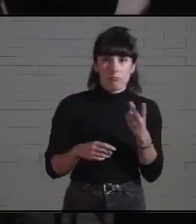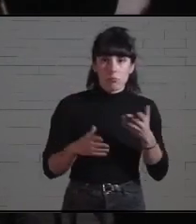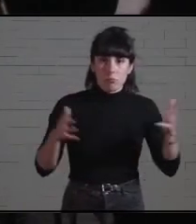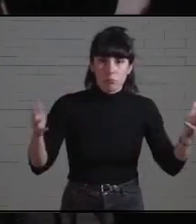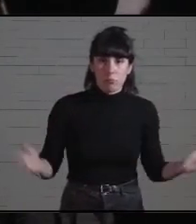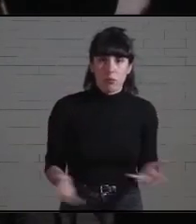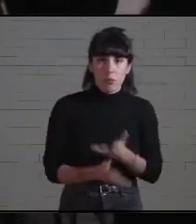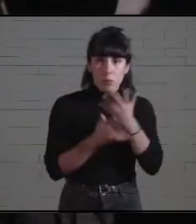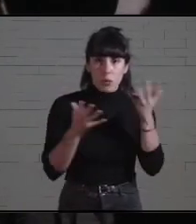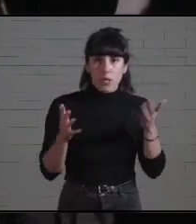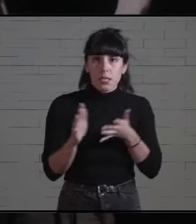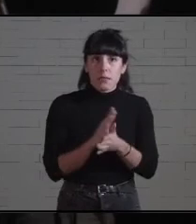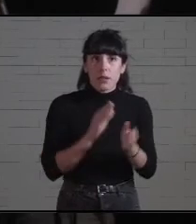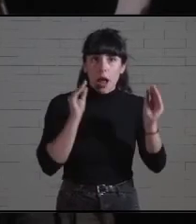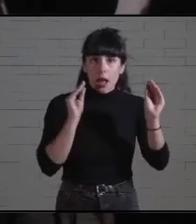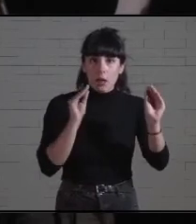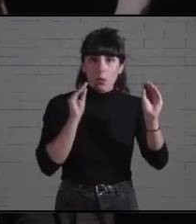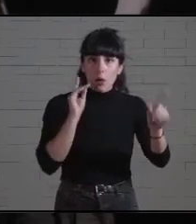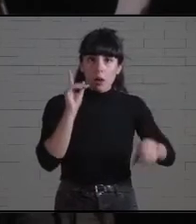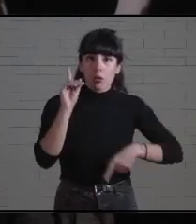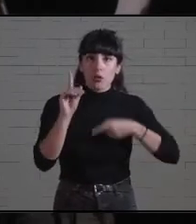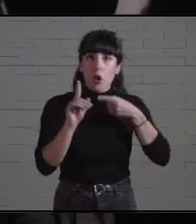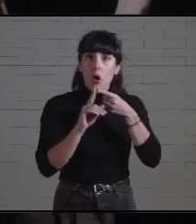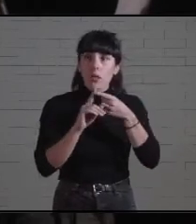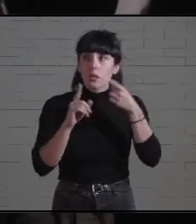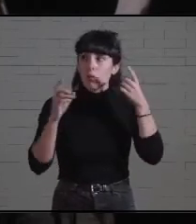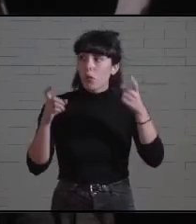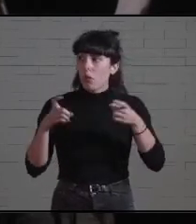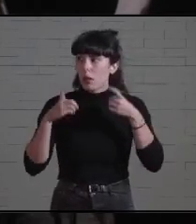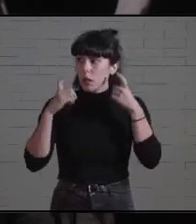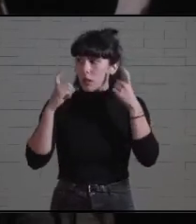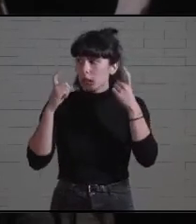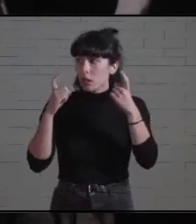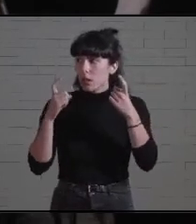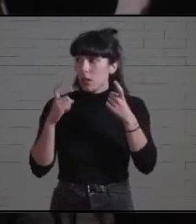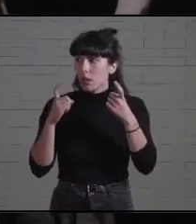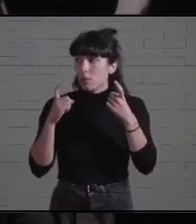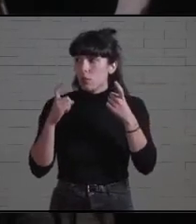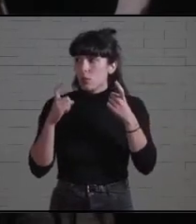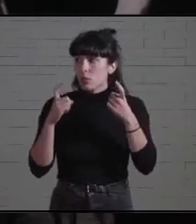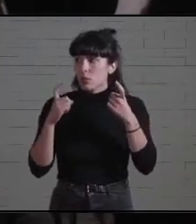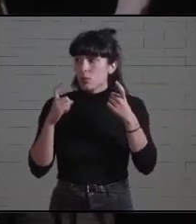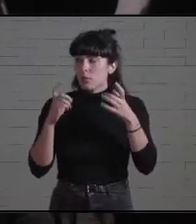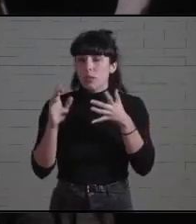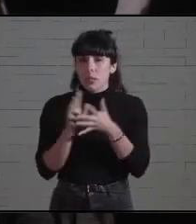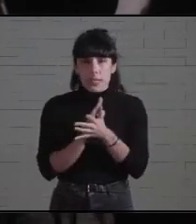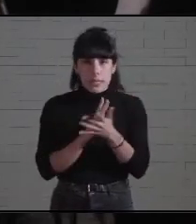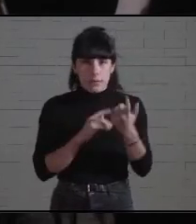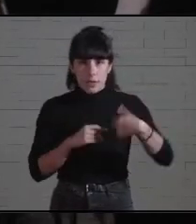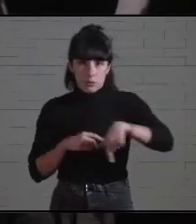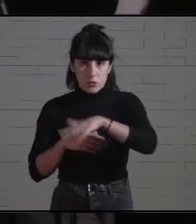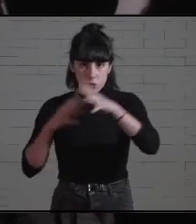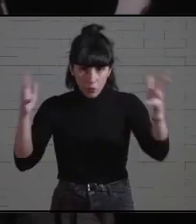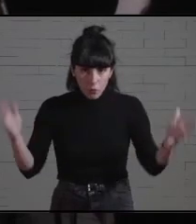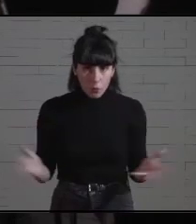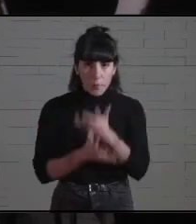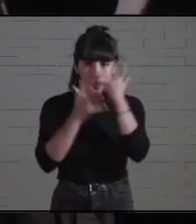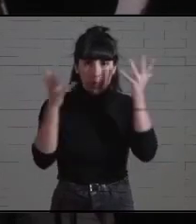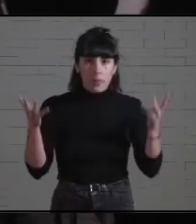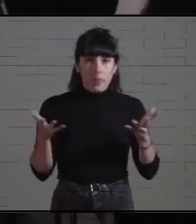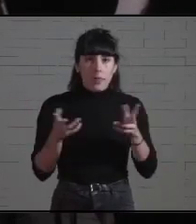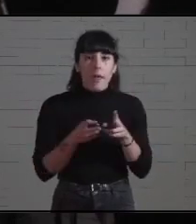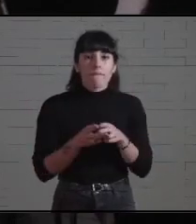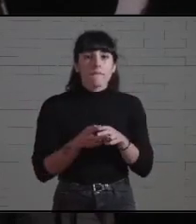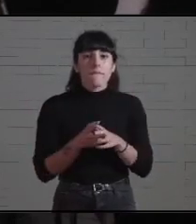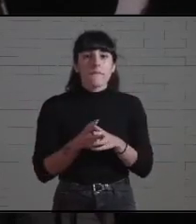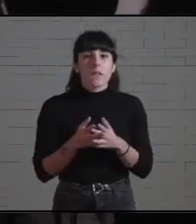pedagógicamente más intento de, pues con, pues fomentando beneficios fiscales o